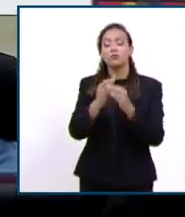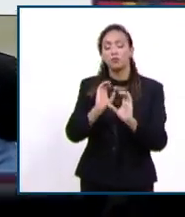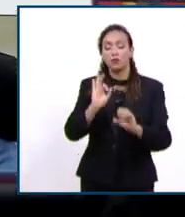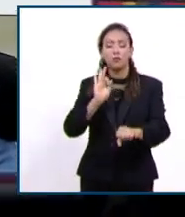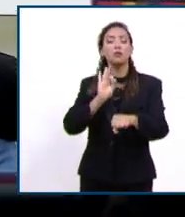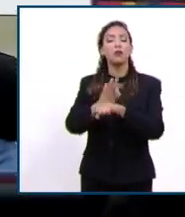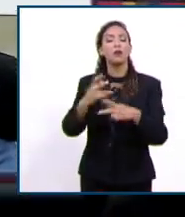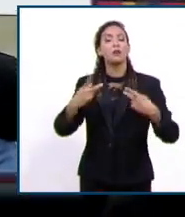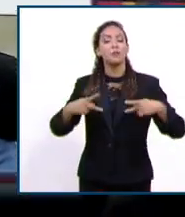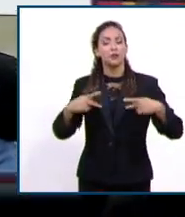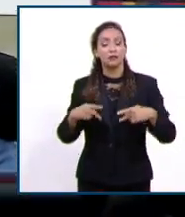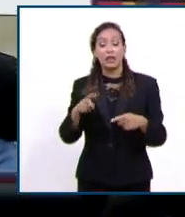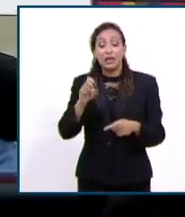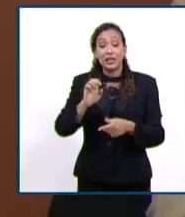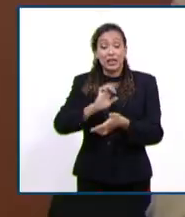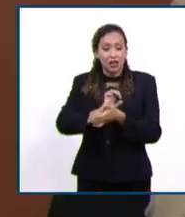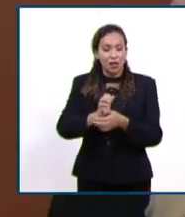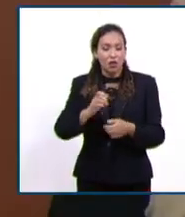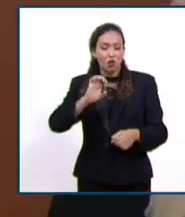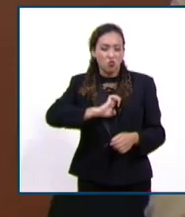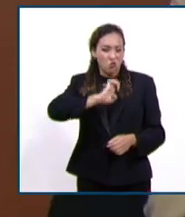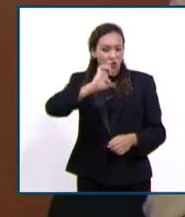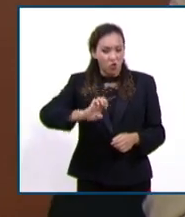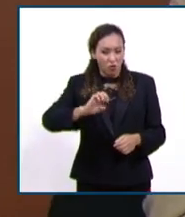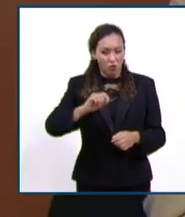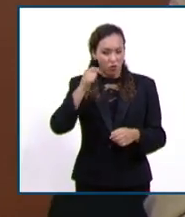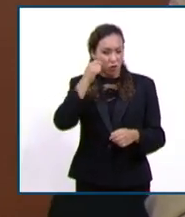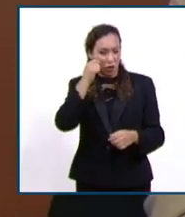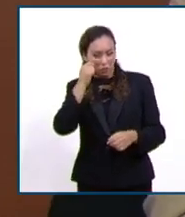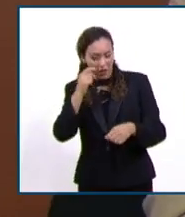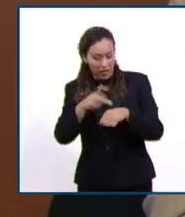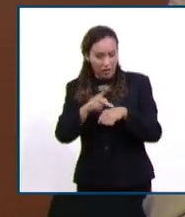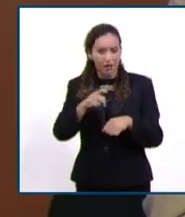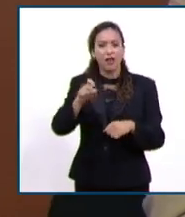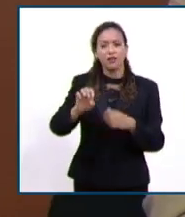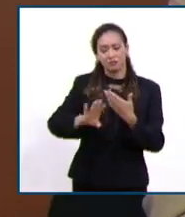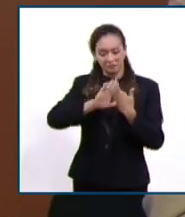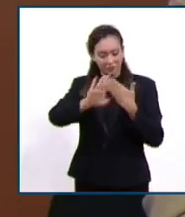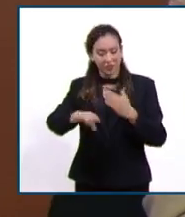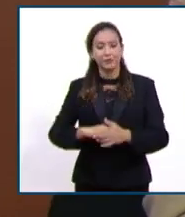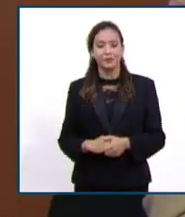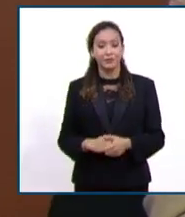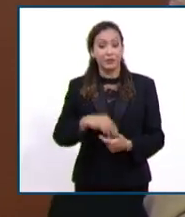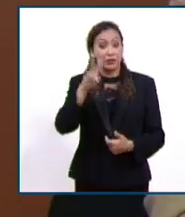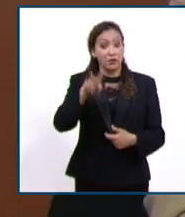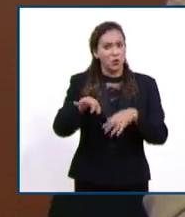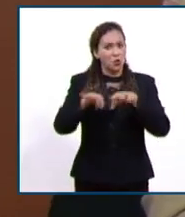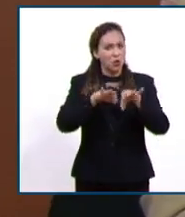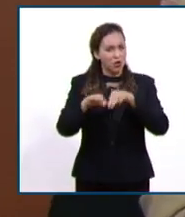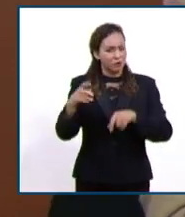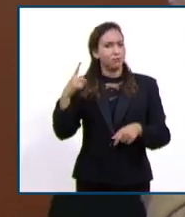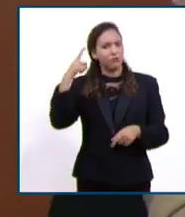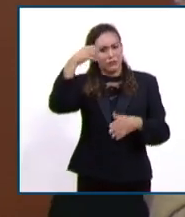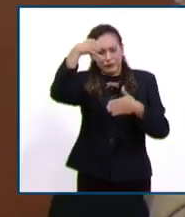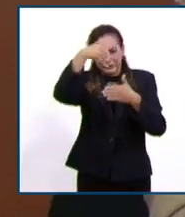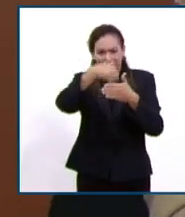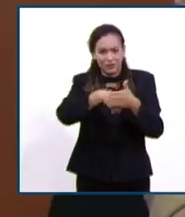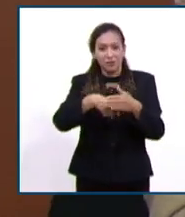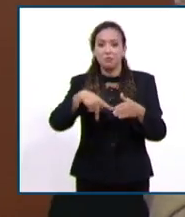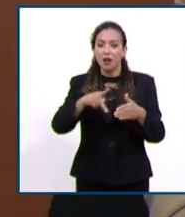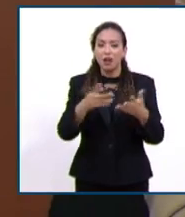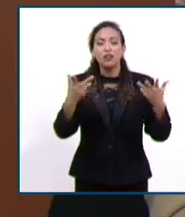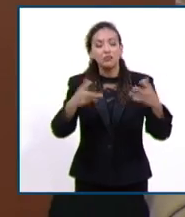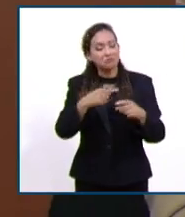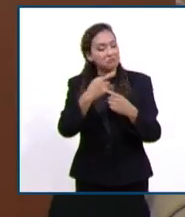enfrentar formas de racismo. La verdad sí fue un trabajo complejo, ¿no? Pero se revisaron